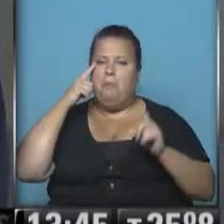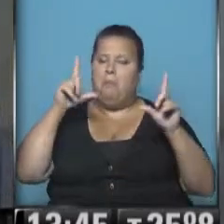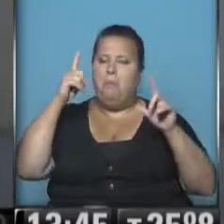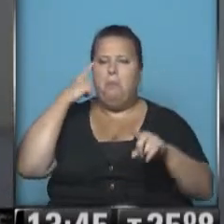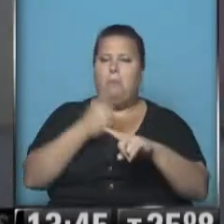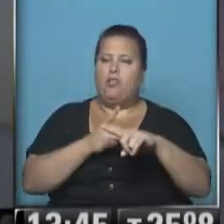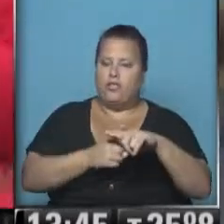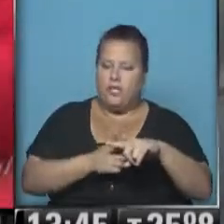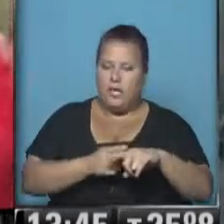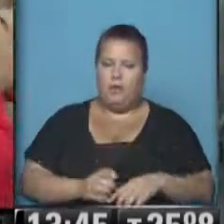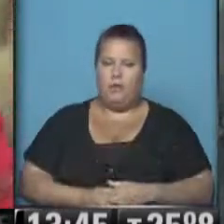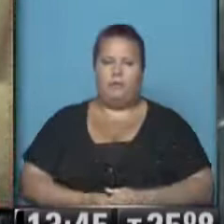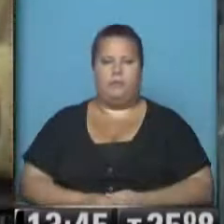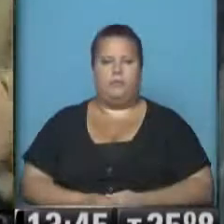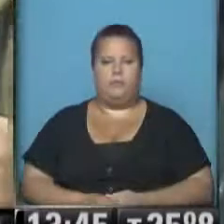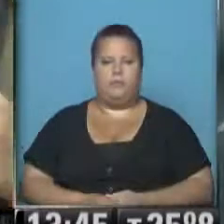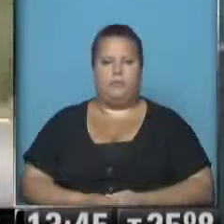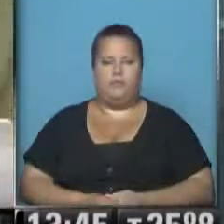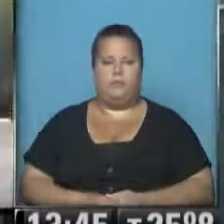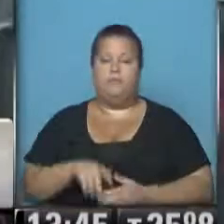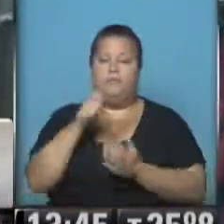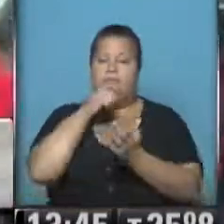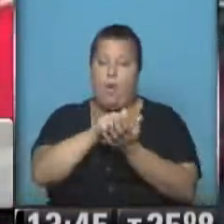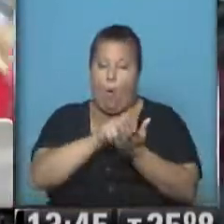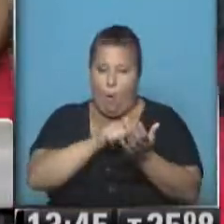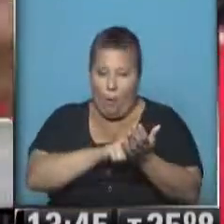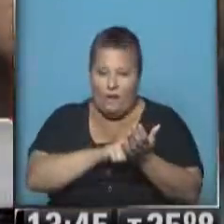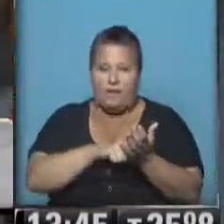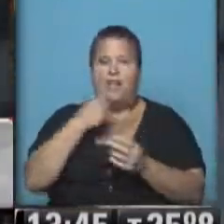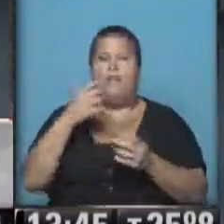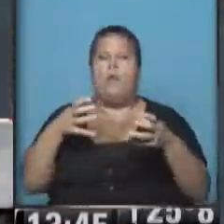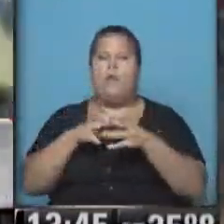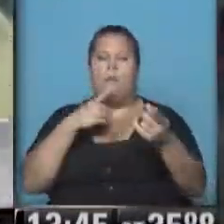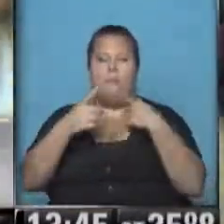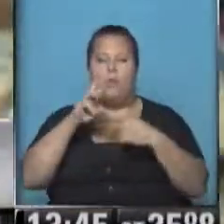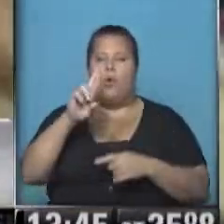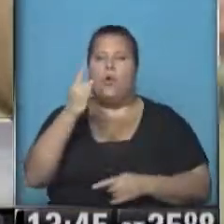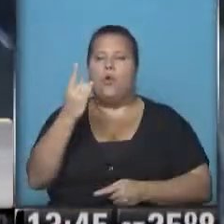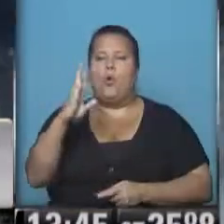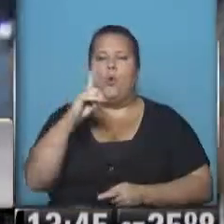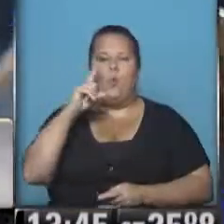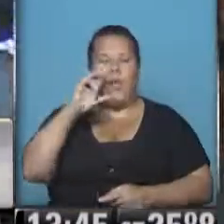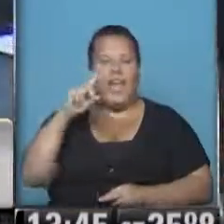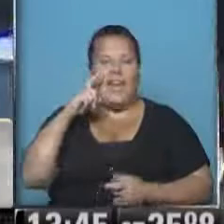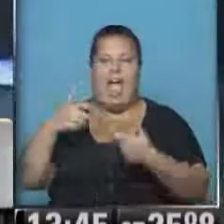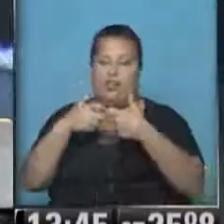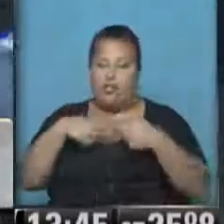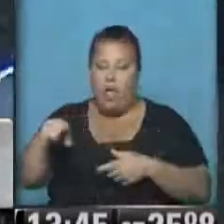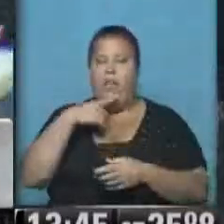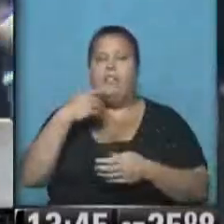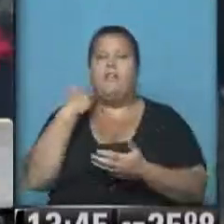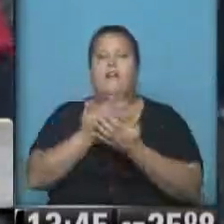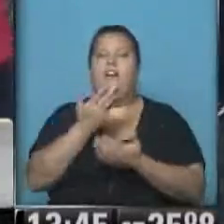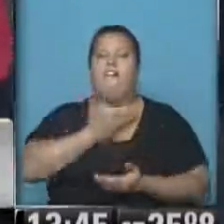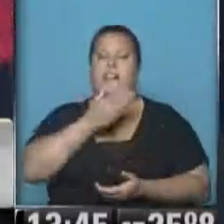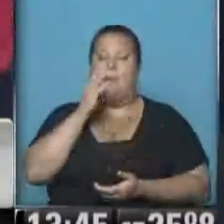positiva la encuesta realizada por la consultora rubier y asociados coloca al frente para la